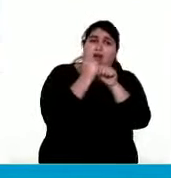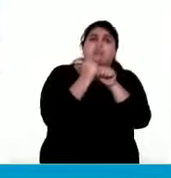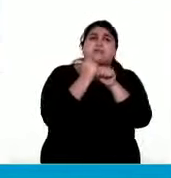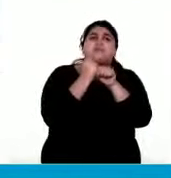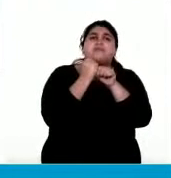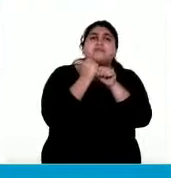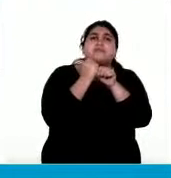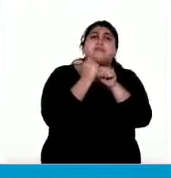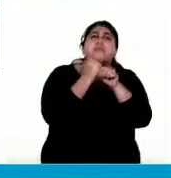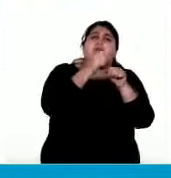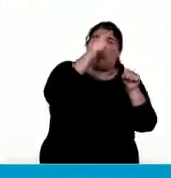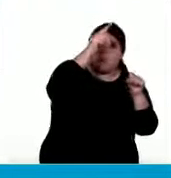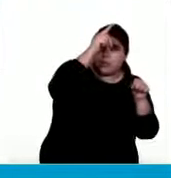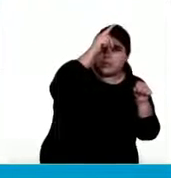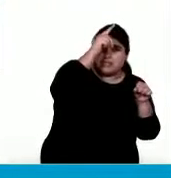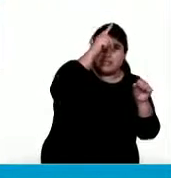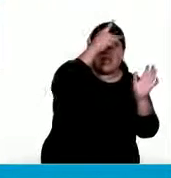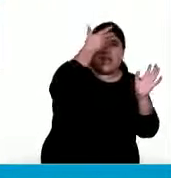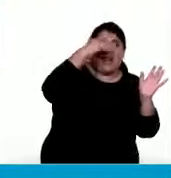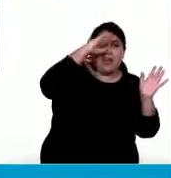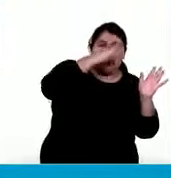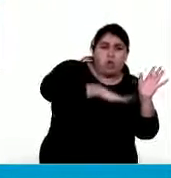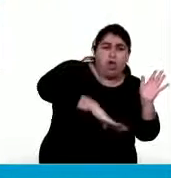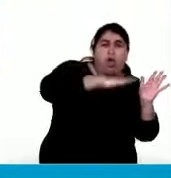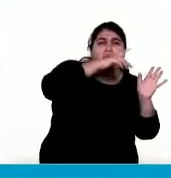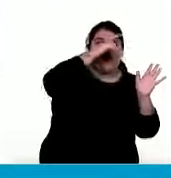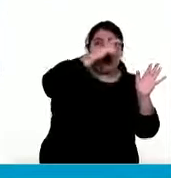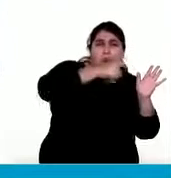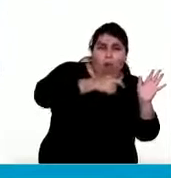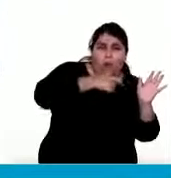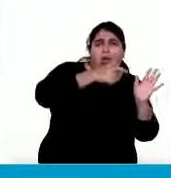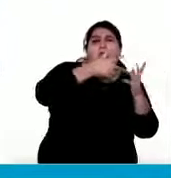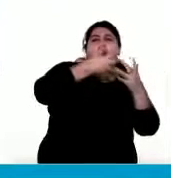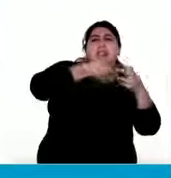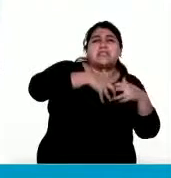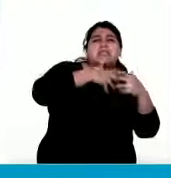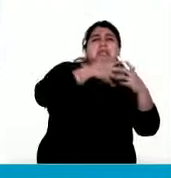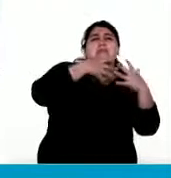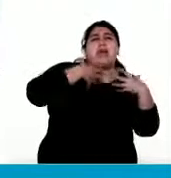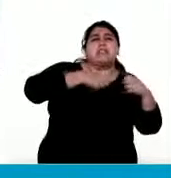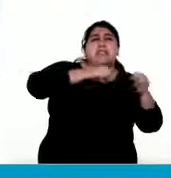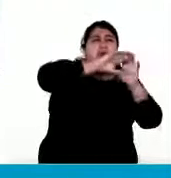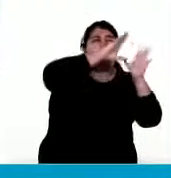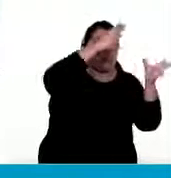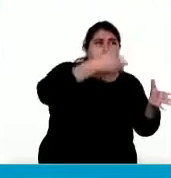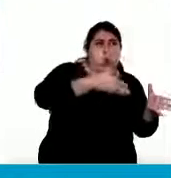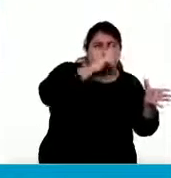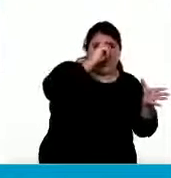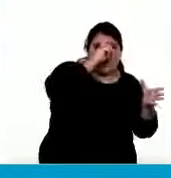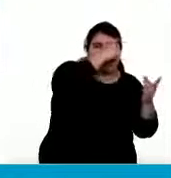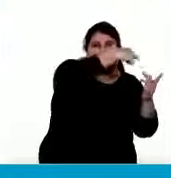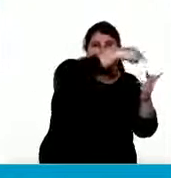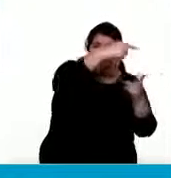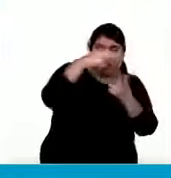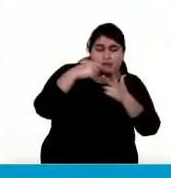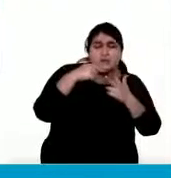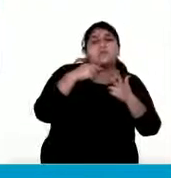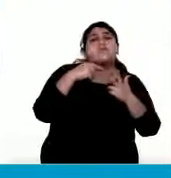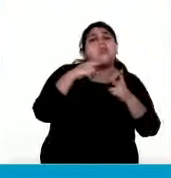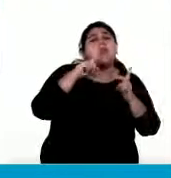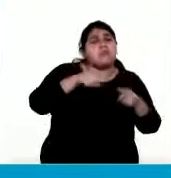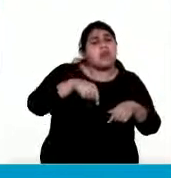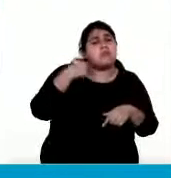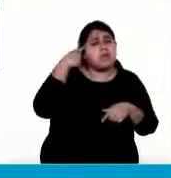la Policía Rural, los bomberos, el sistema de salud, y también creemos que es